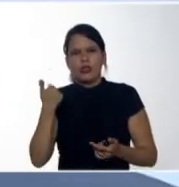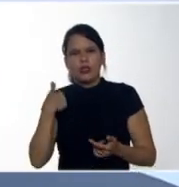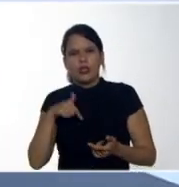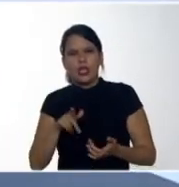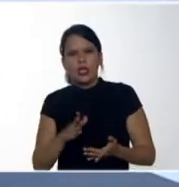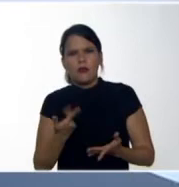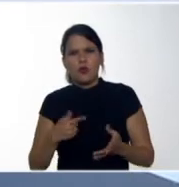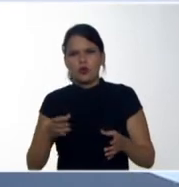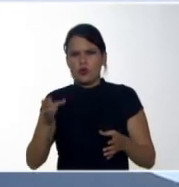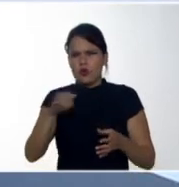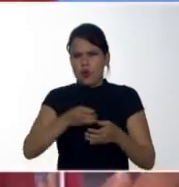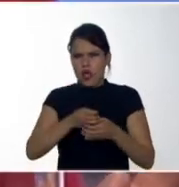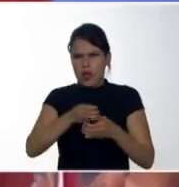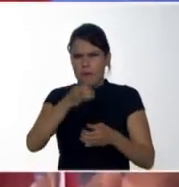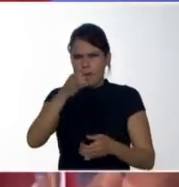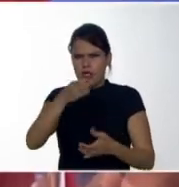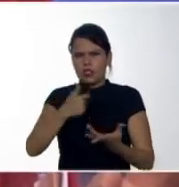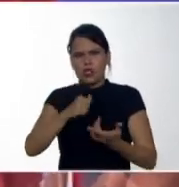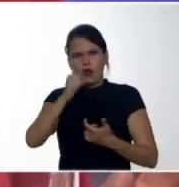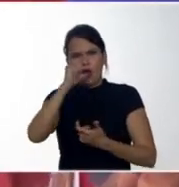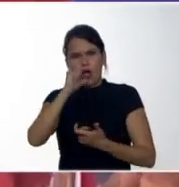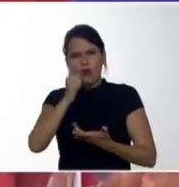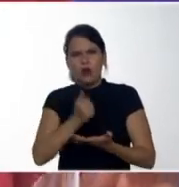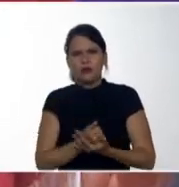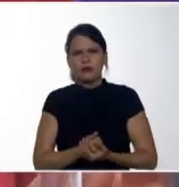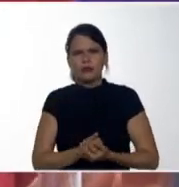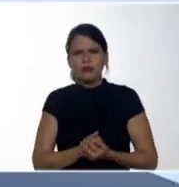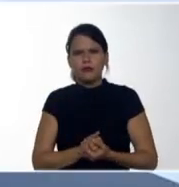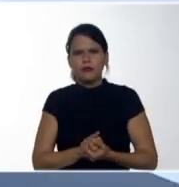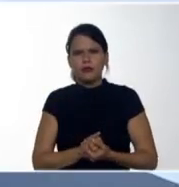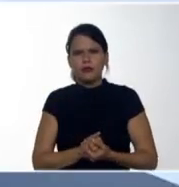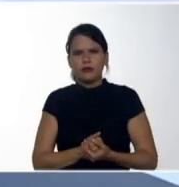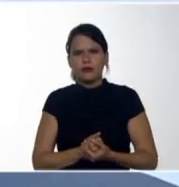entonces un envase con agua